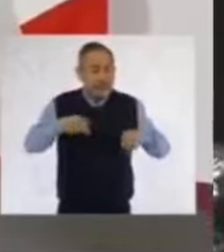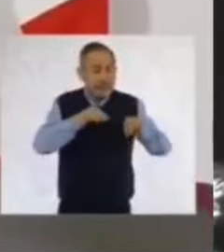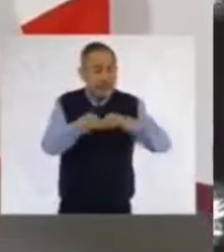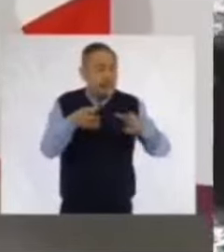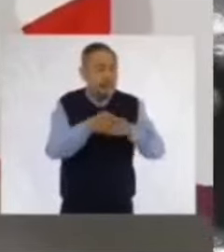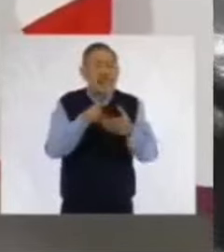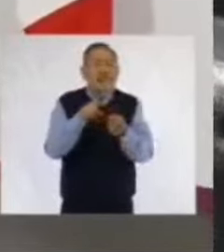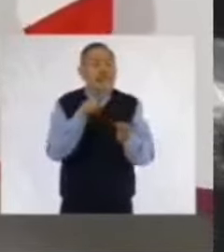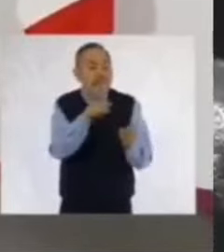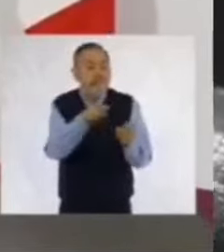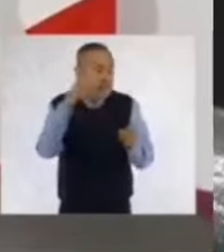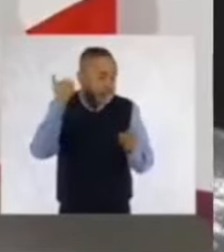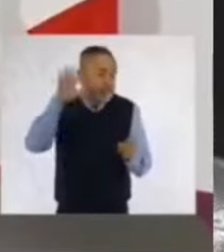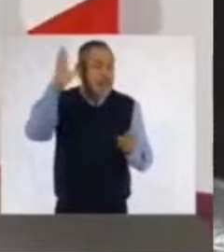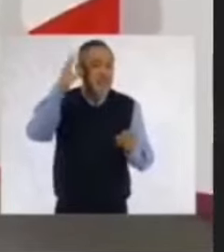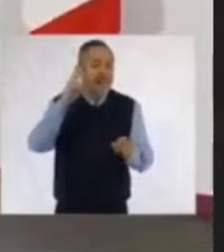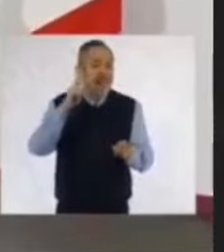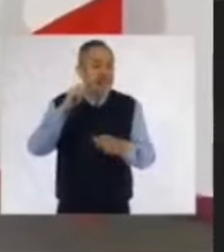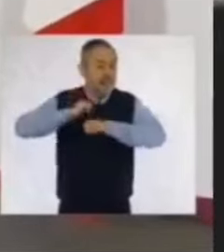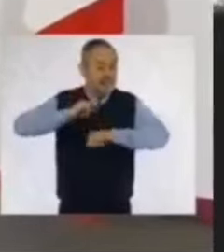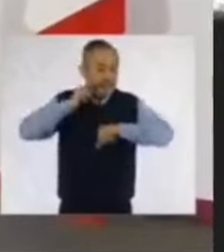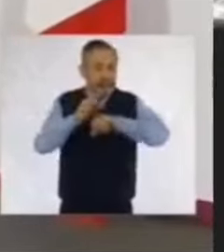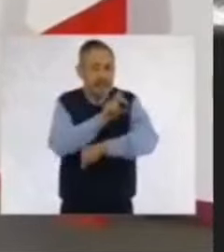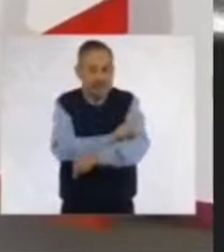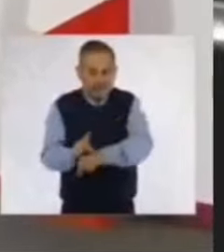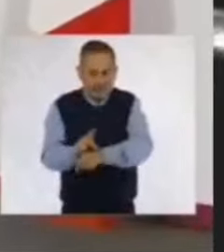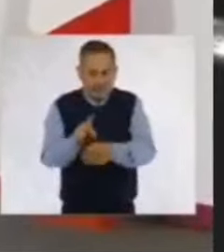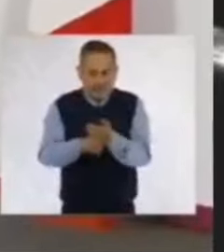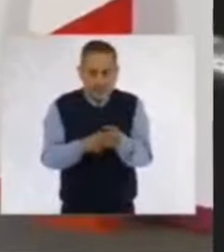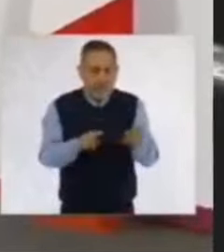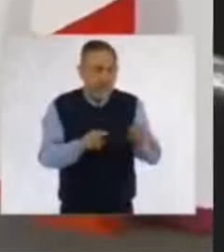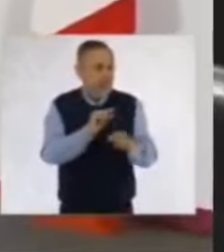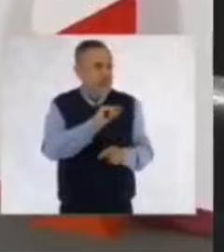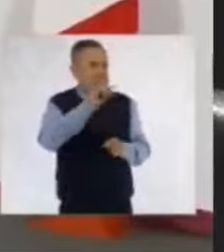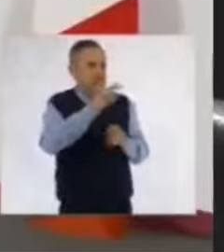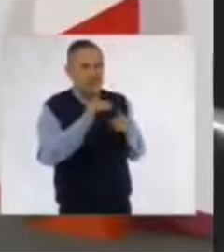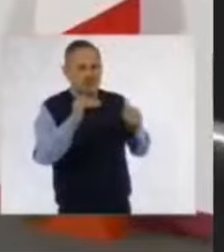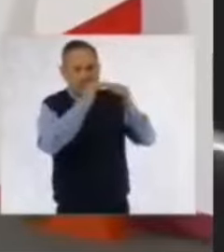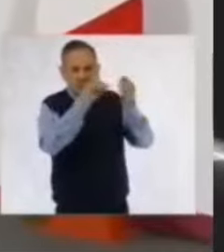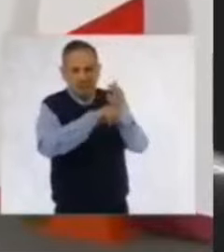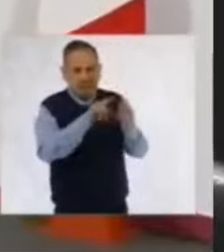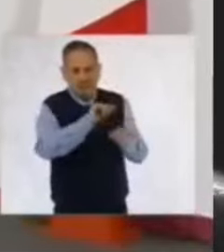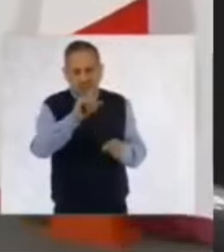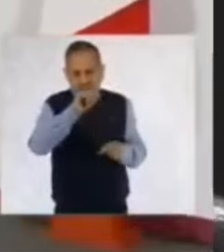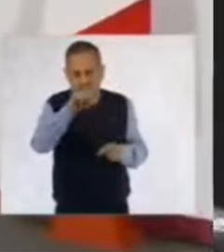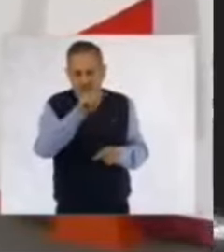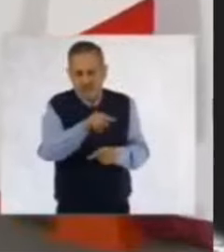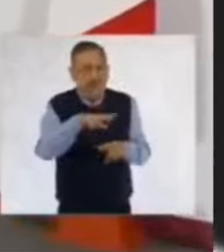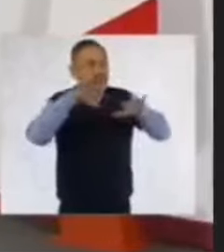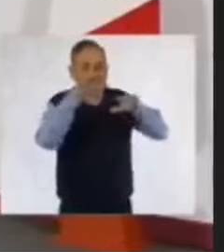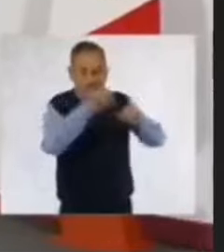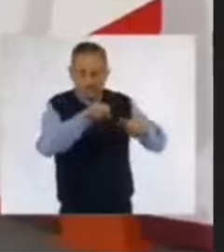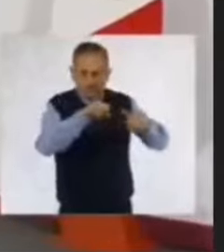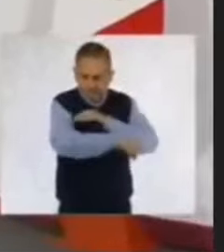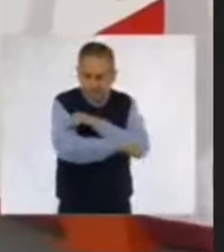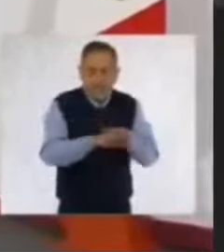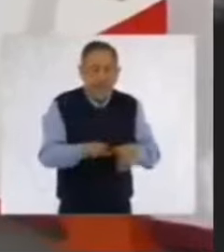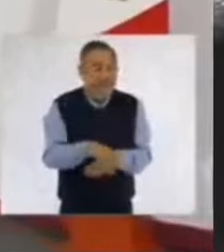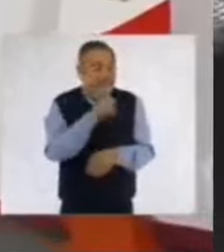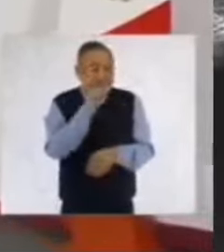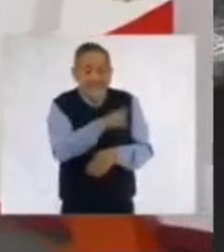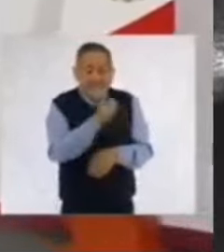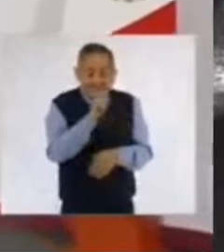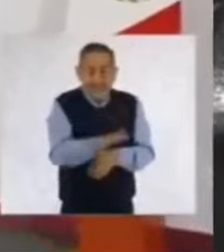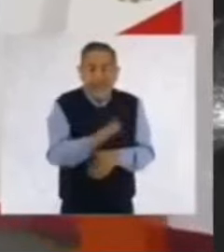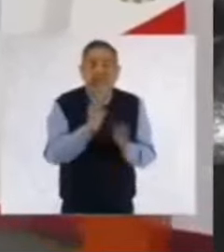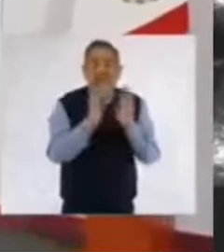Tokio Hoy hay bastante bastante que este bastante que comentar al respecto y